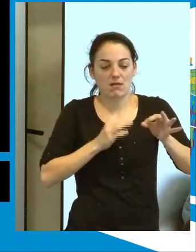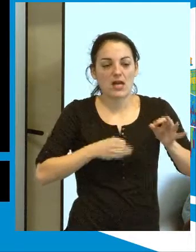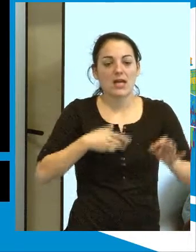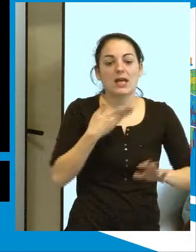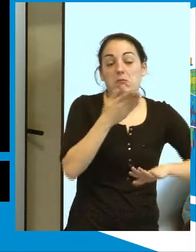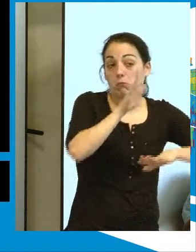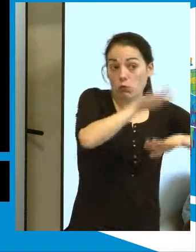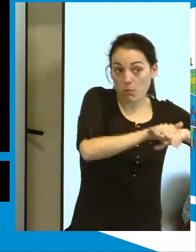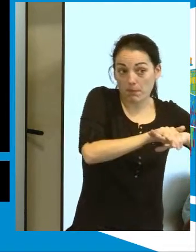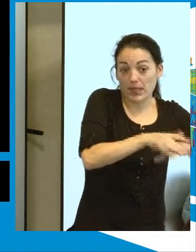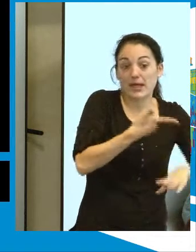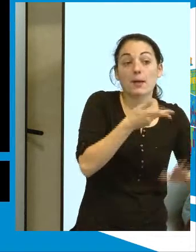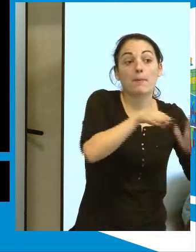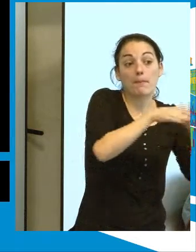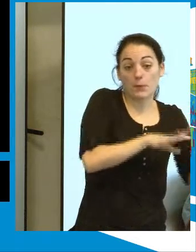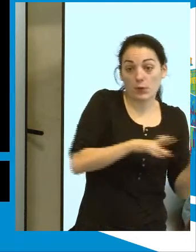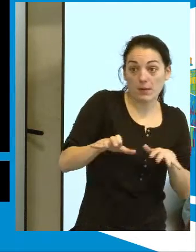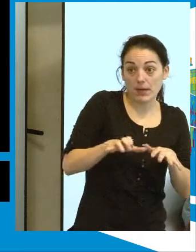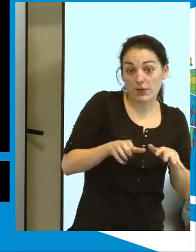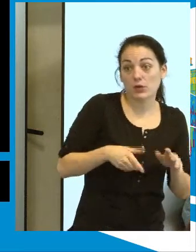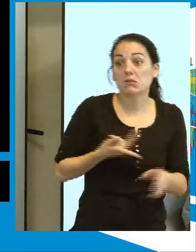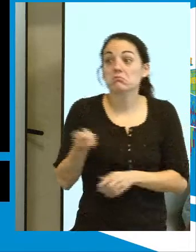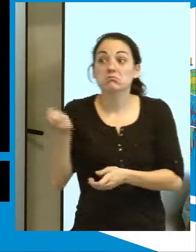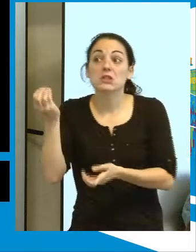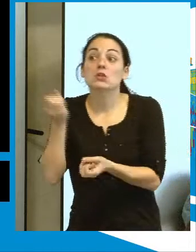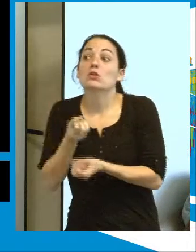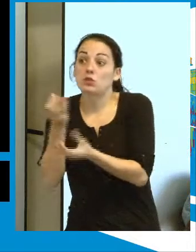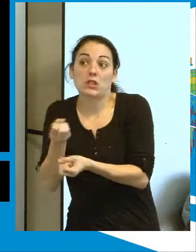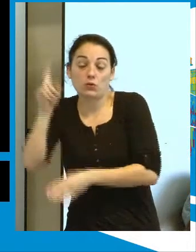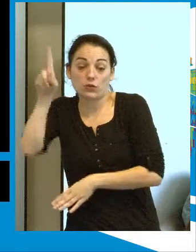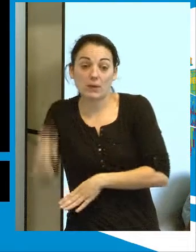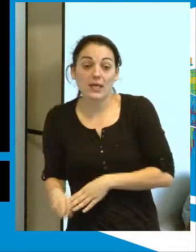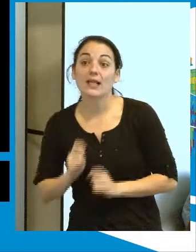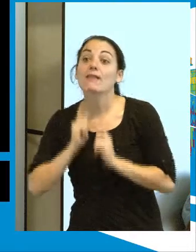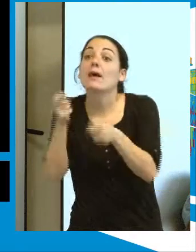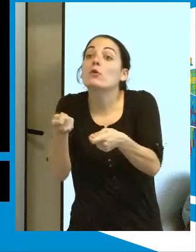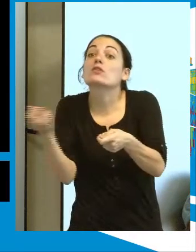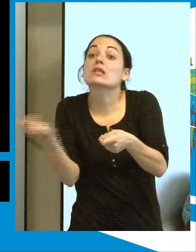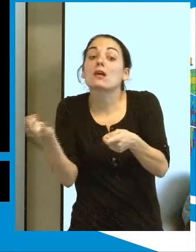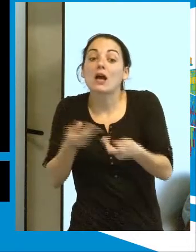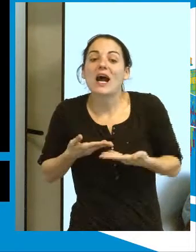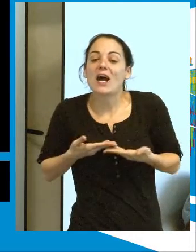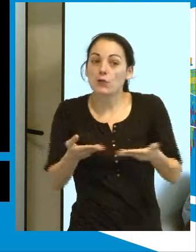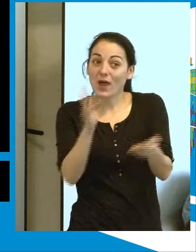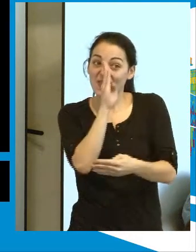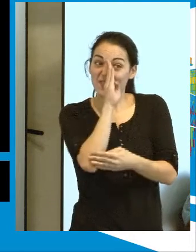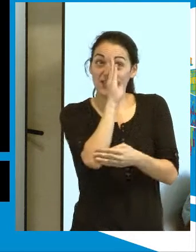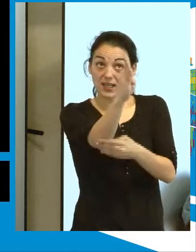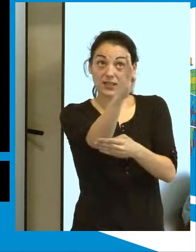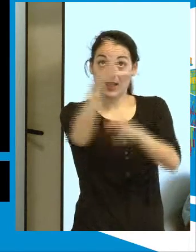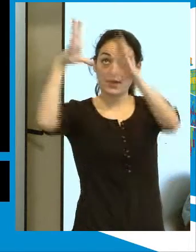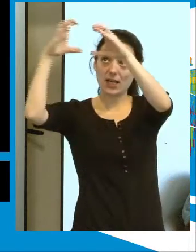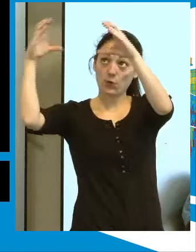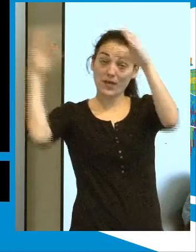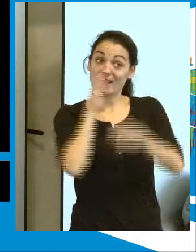en la parte de programación y en cierta parte de los contenidos, lo que hacemos es proporcionarle la ayuda directamente desde la nube.